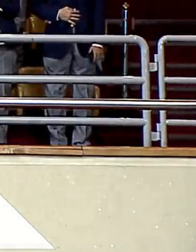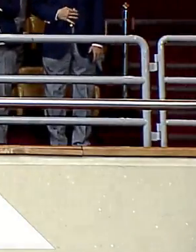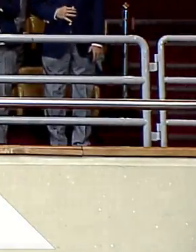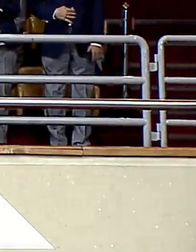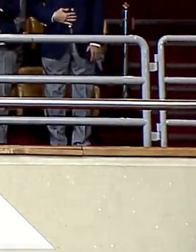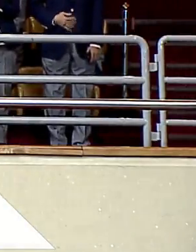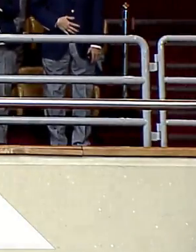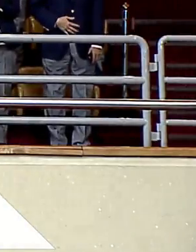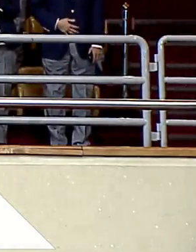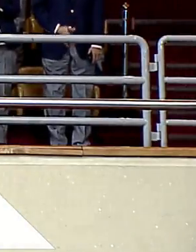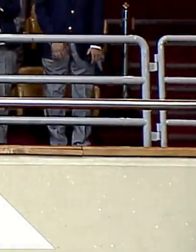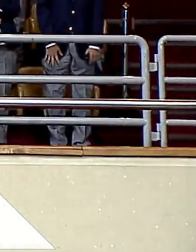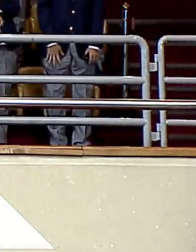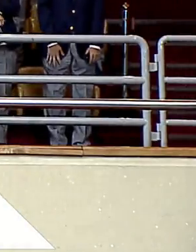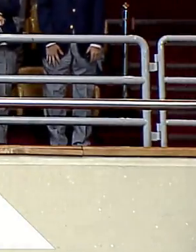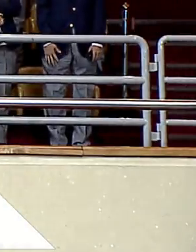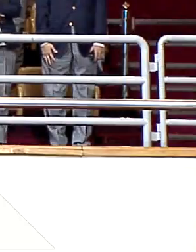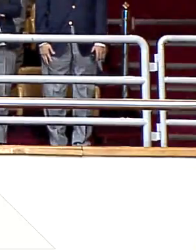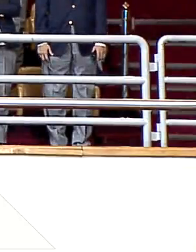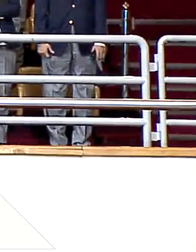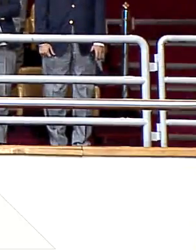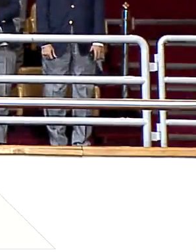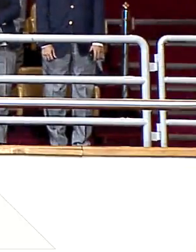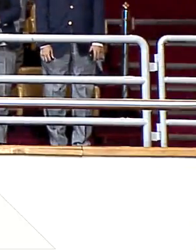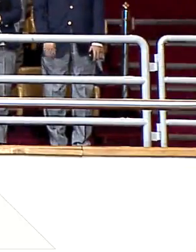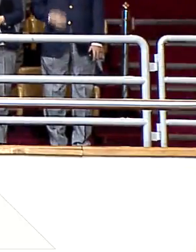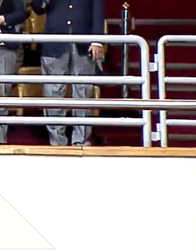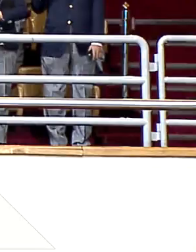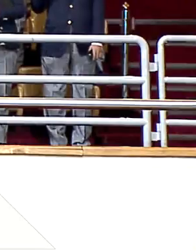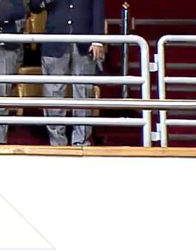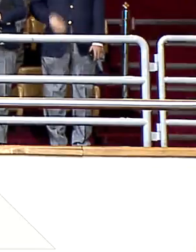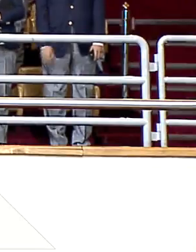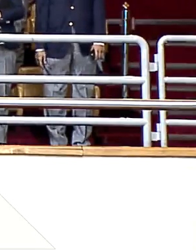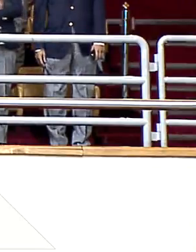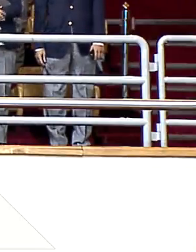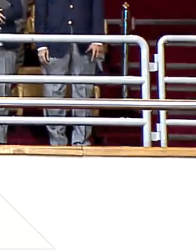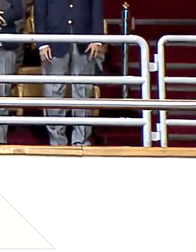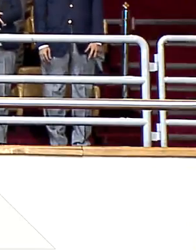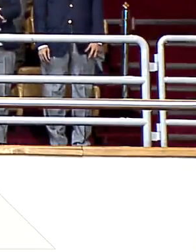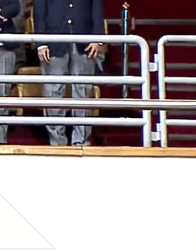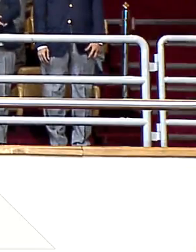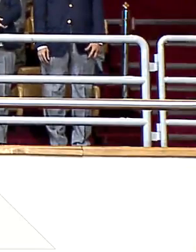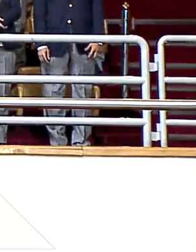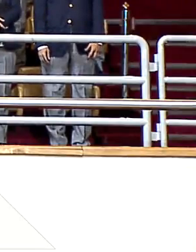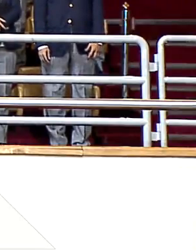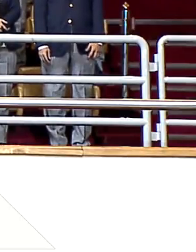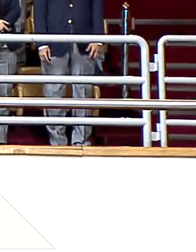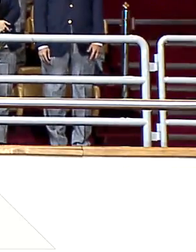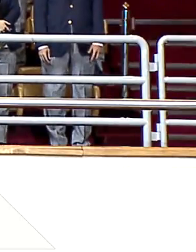los acompaña el señor embajador que está con ellos ahí presente es la persona mayor que ustedes pueden ver